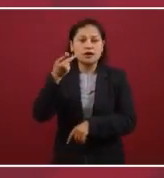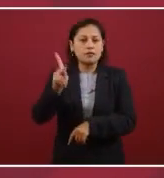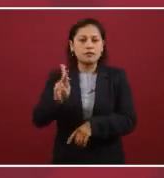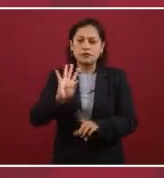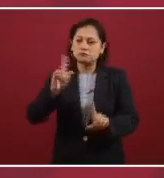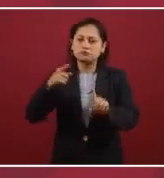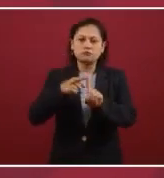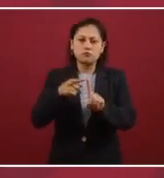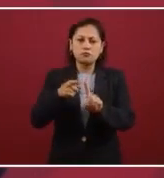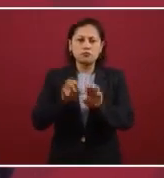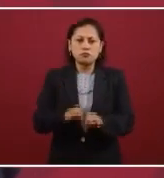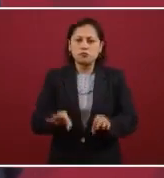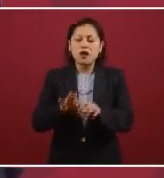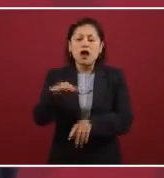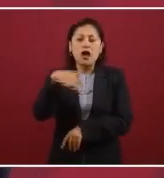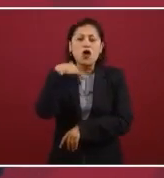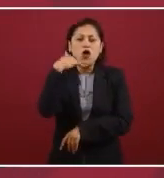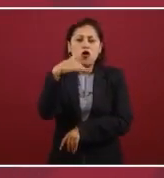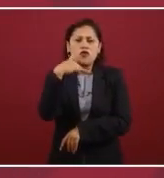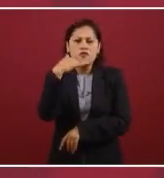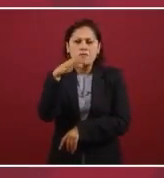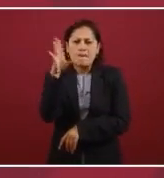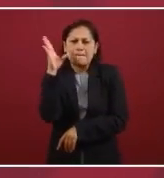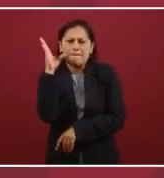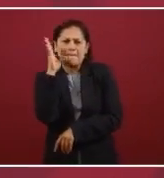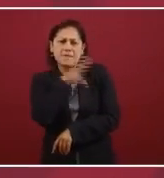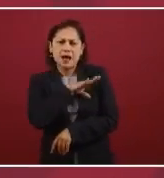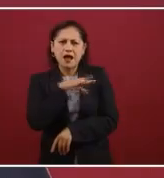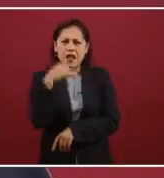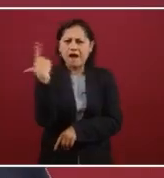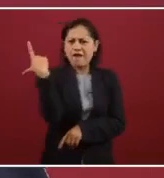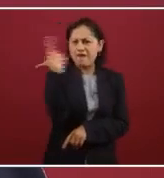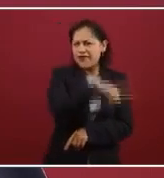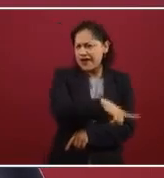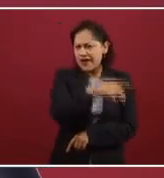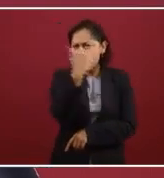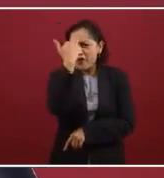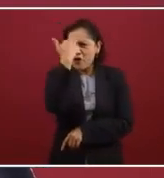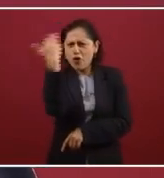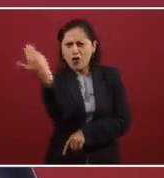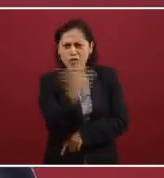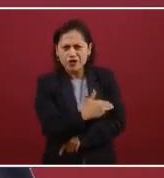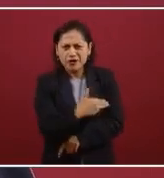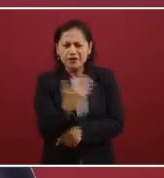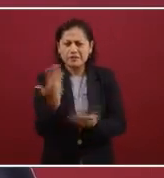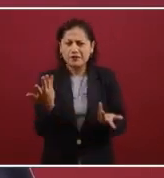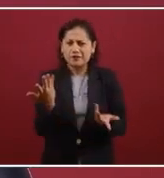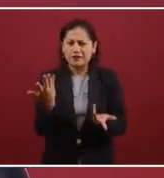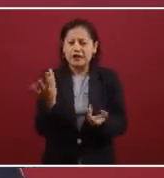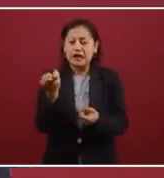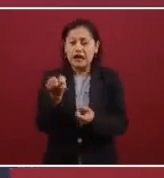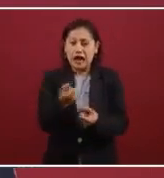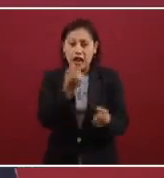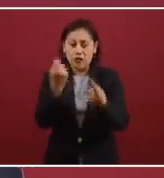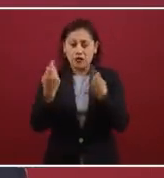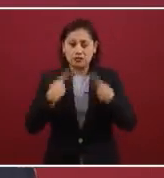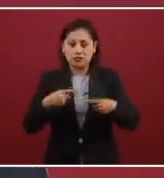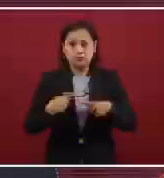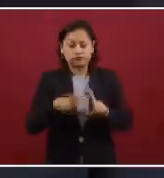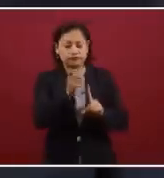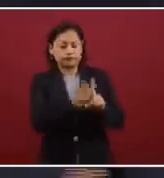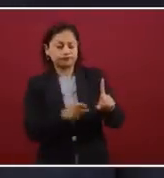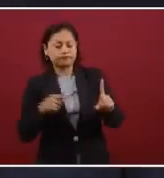iscareca al corrupto, o sea, que el que tenga una mancha de corrupción no se